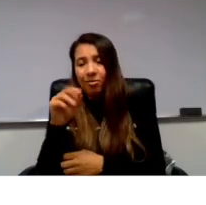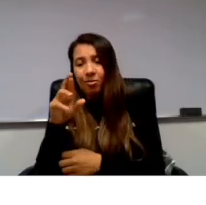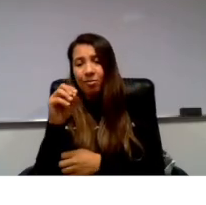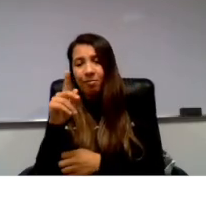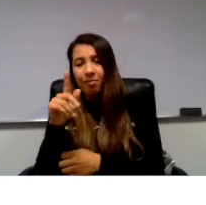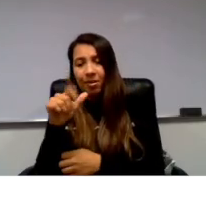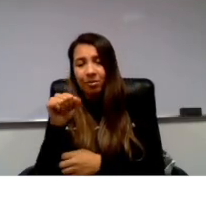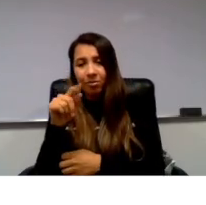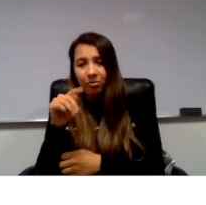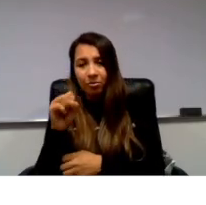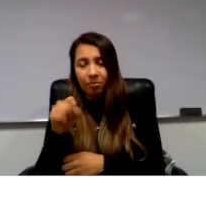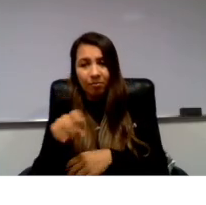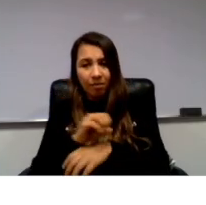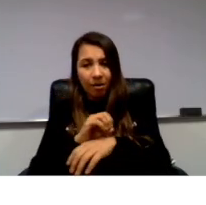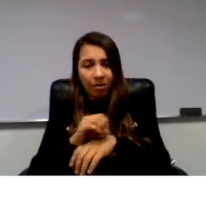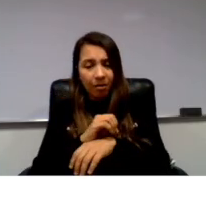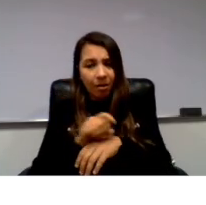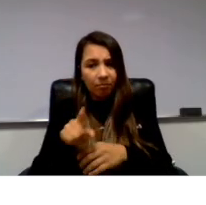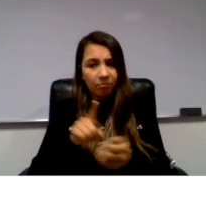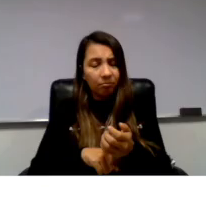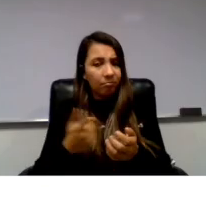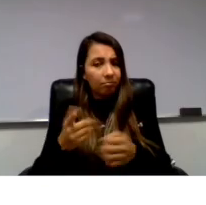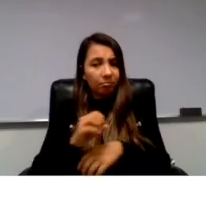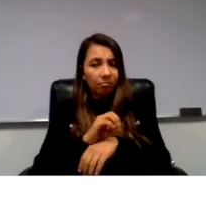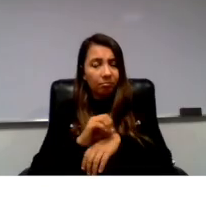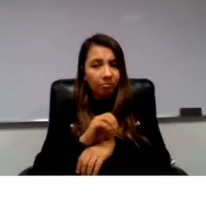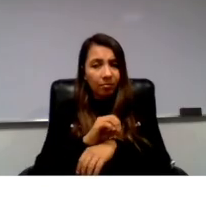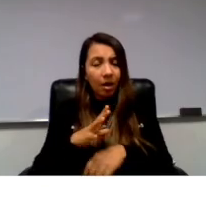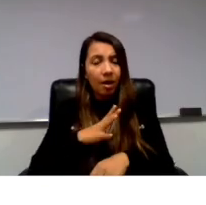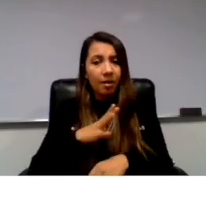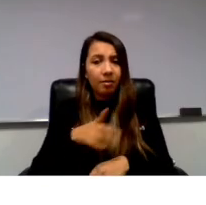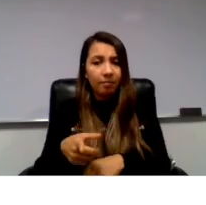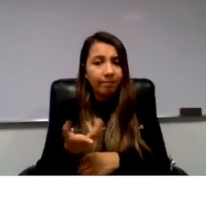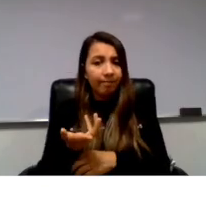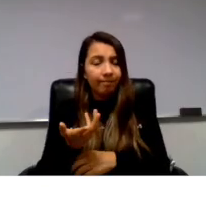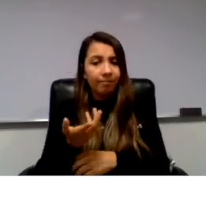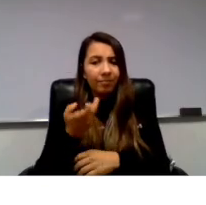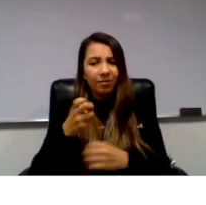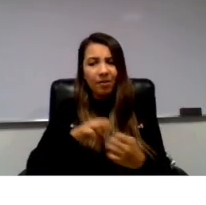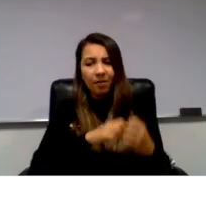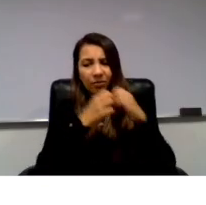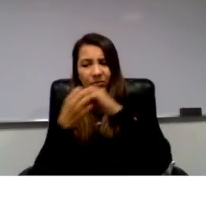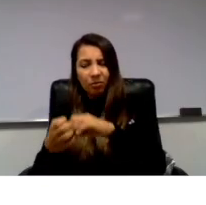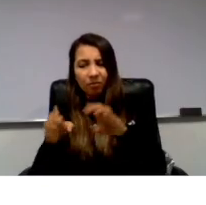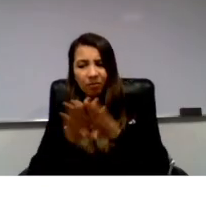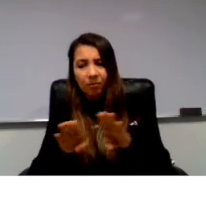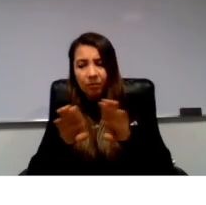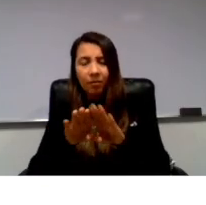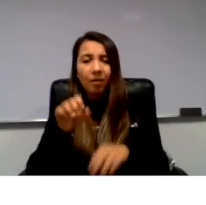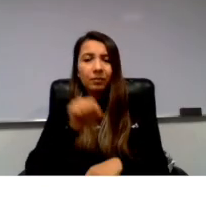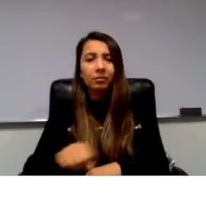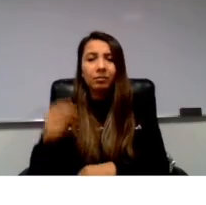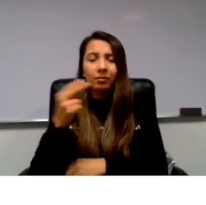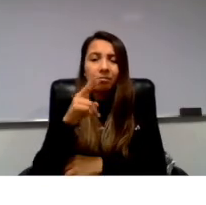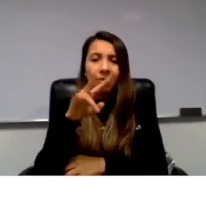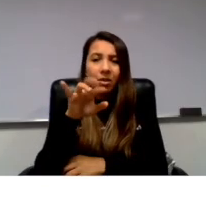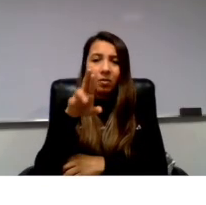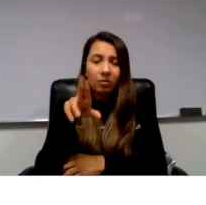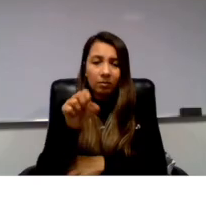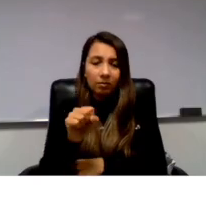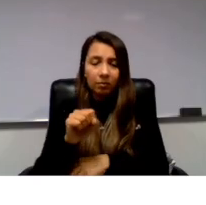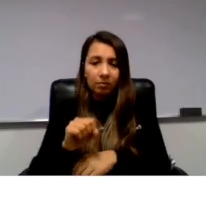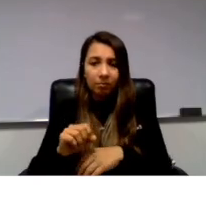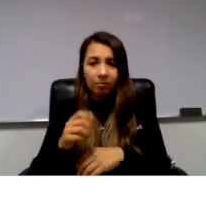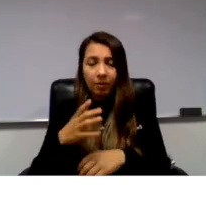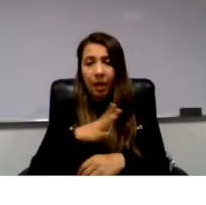su polimerasa es de origen viral, ¿no? Y entonces, para entender la evolución de estos sistemas, necesitamos a los virus, ¿no? Entender la evolución de los virus.